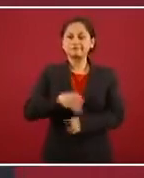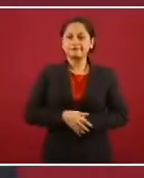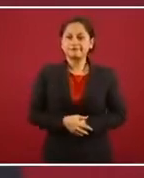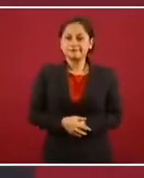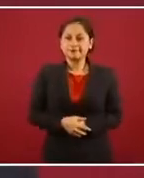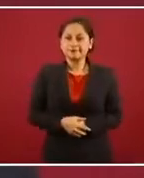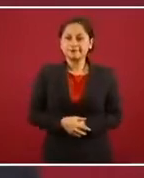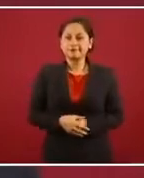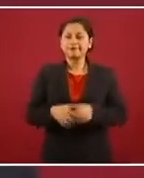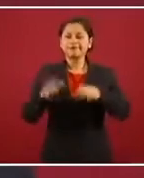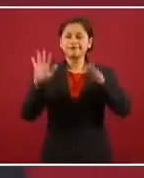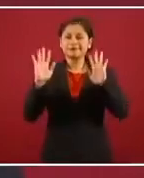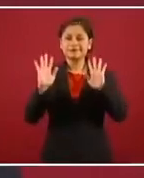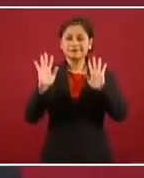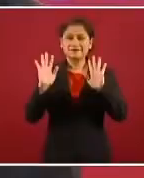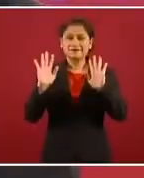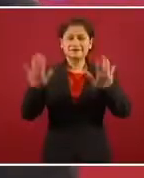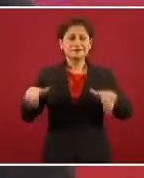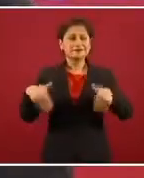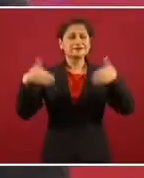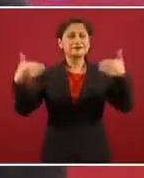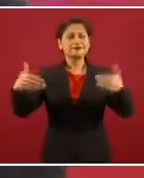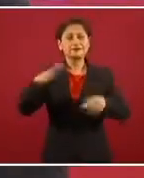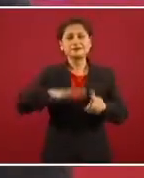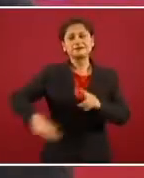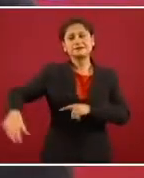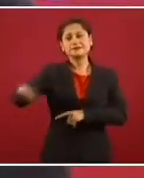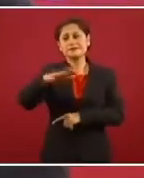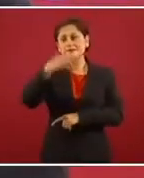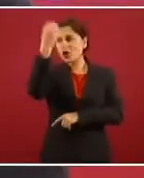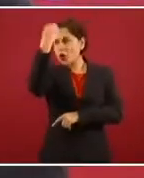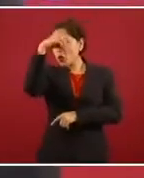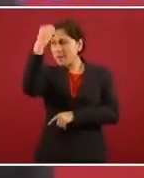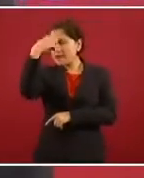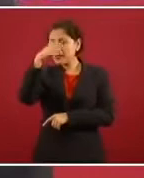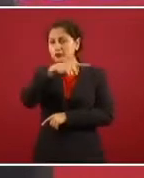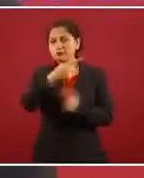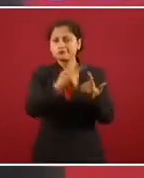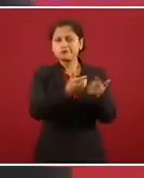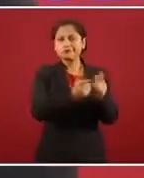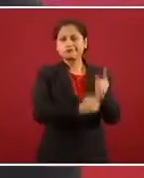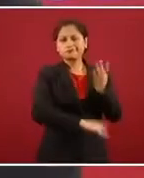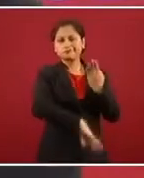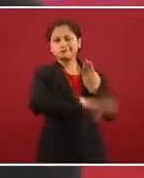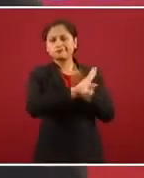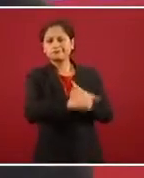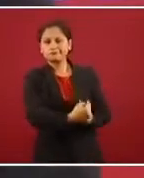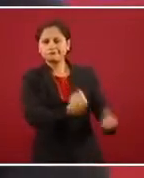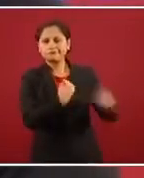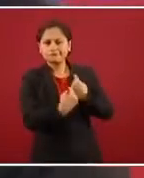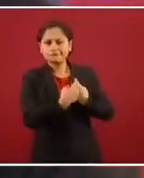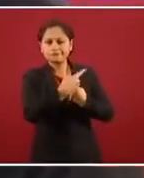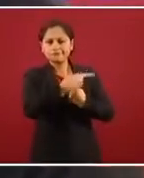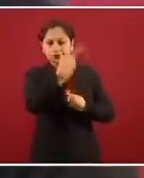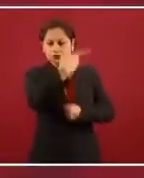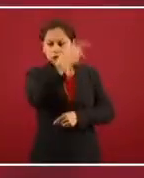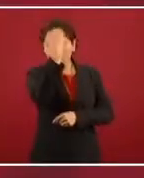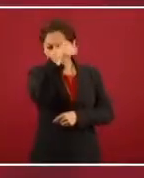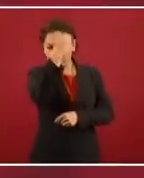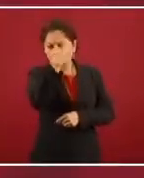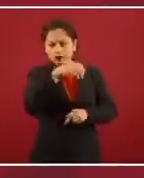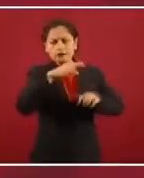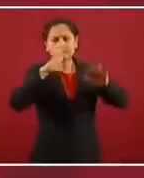Pese a lo que puedan opinar mis adversarios, que los respeto mucho, no tengo enemigos,